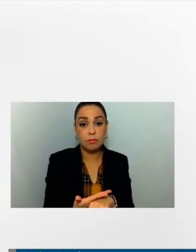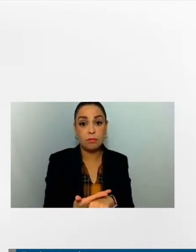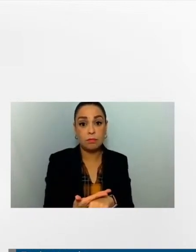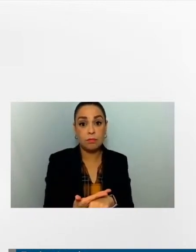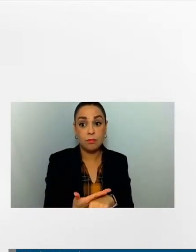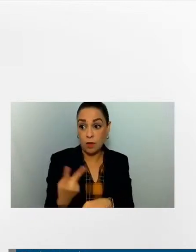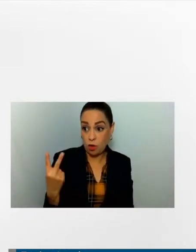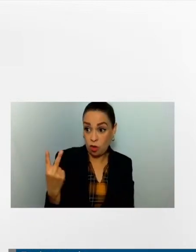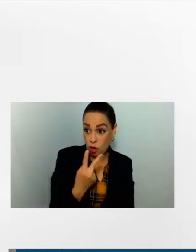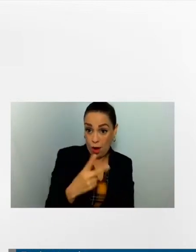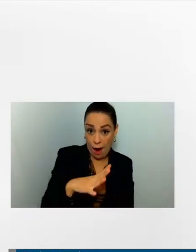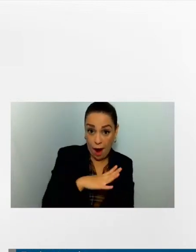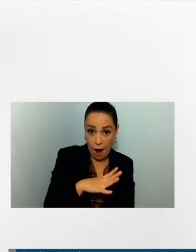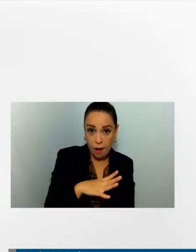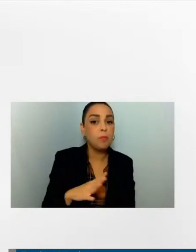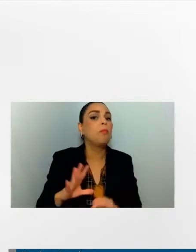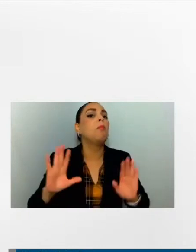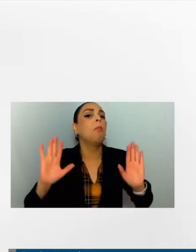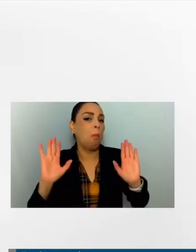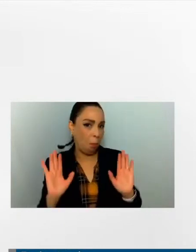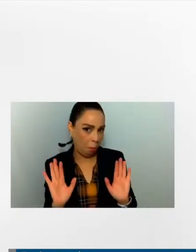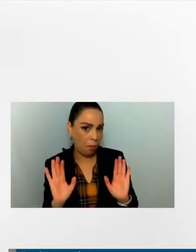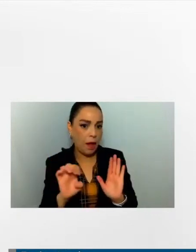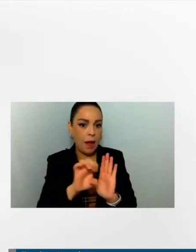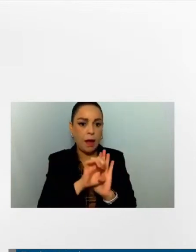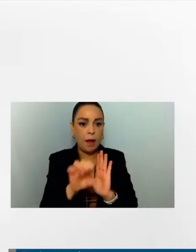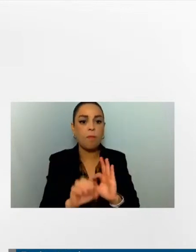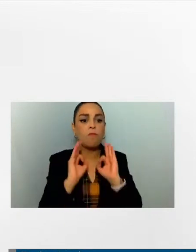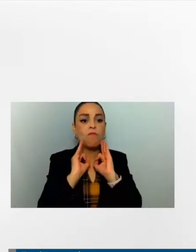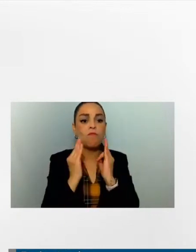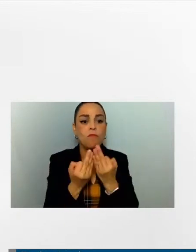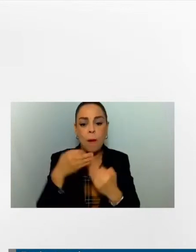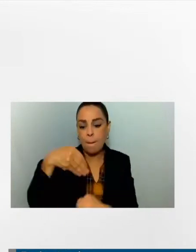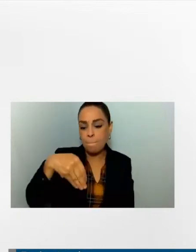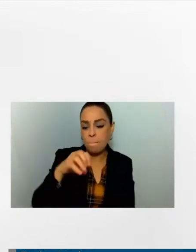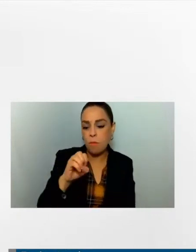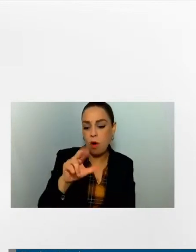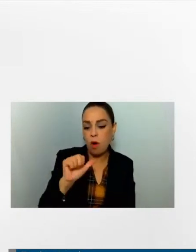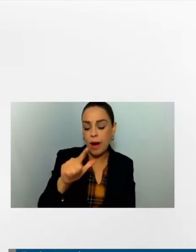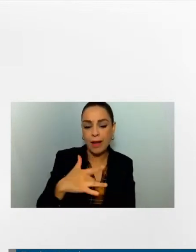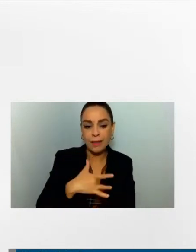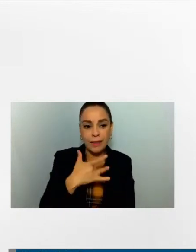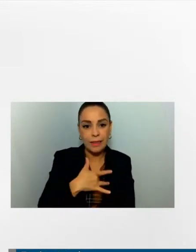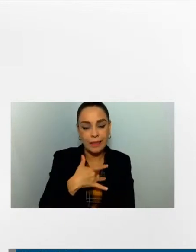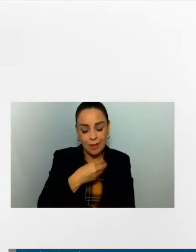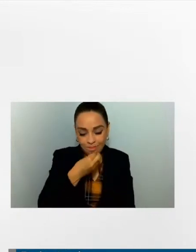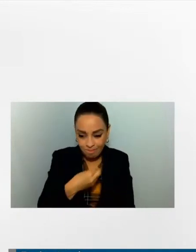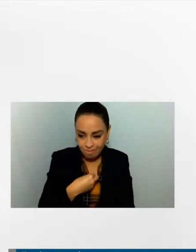tanto, pues como hasta moralmente hay un sentido de obligación más fuerte, ¿no? O